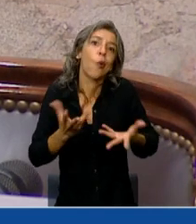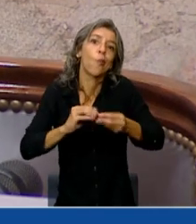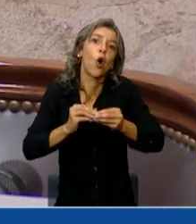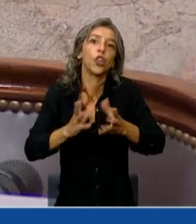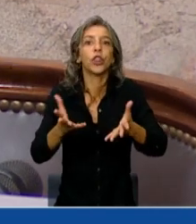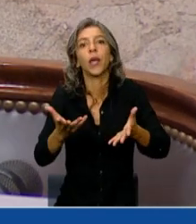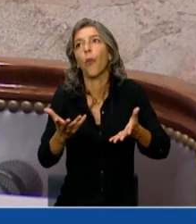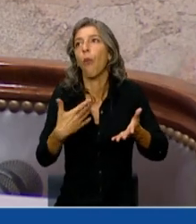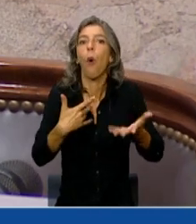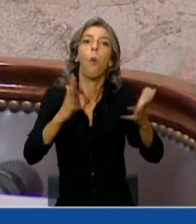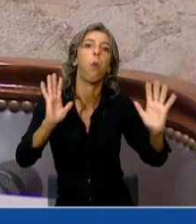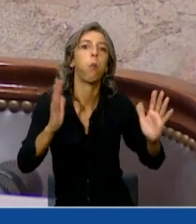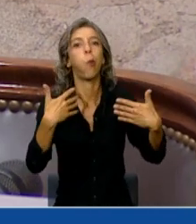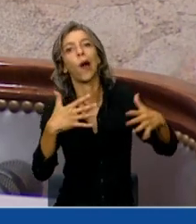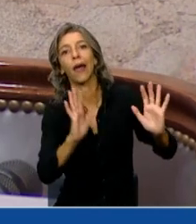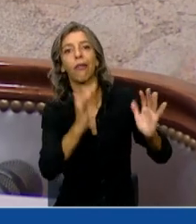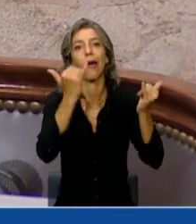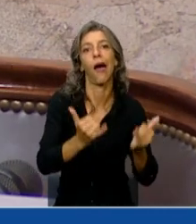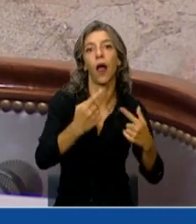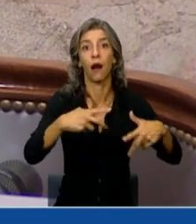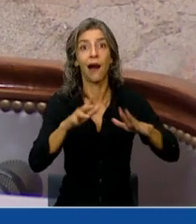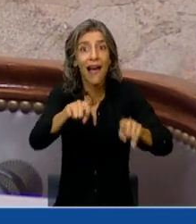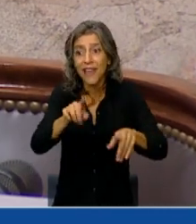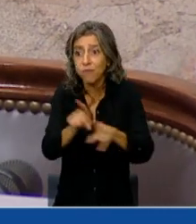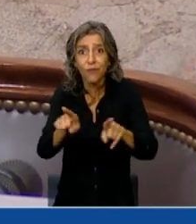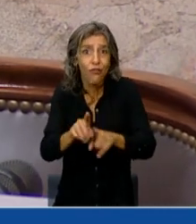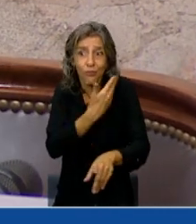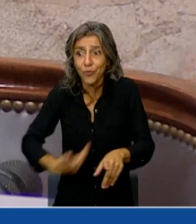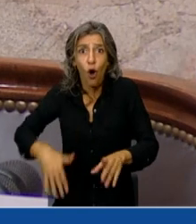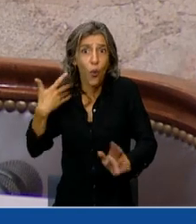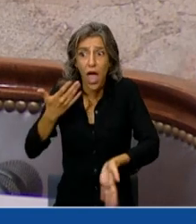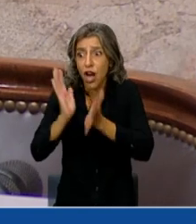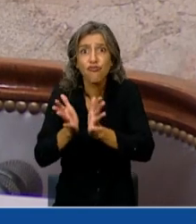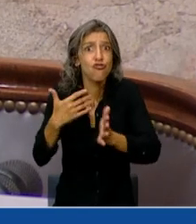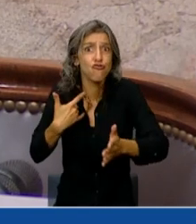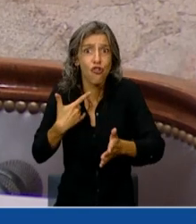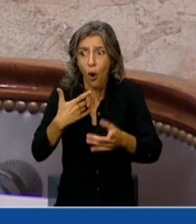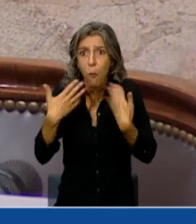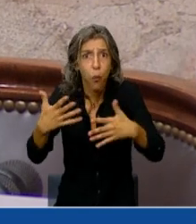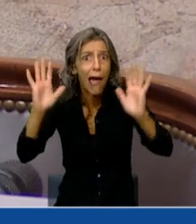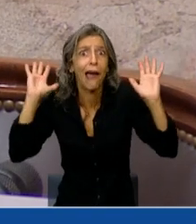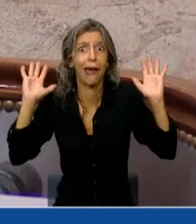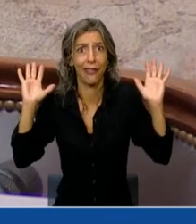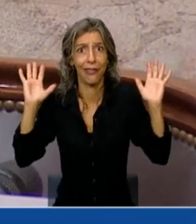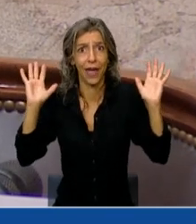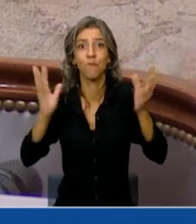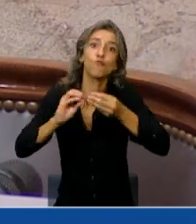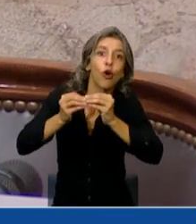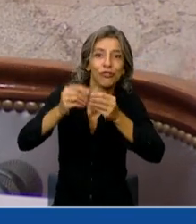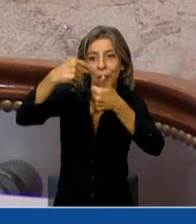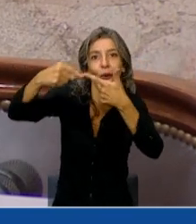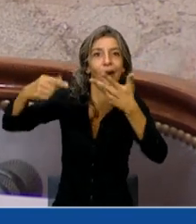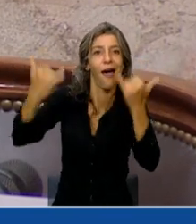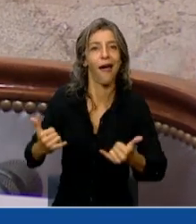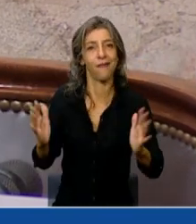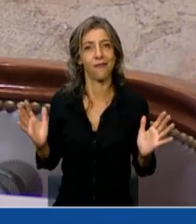de la represión y del terrorismo de Estado bajo la idea de instalar la teoría de los dos demonios. Viene a cuenta frente